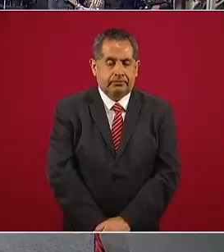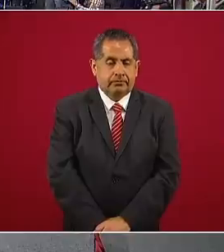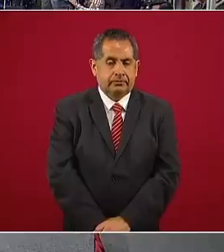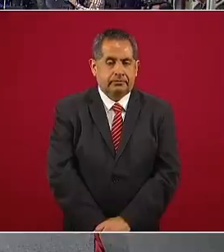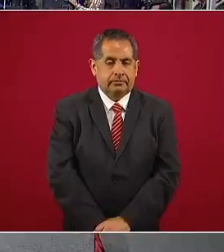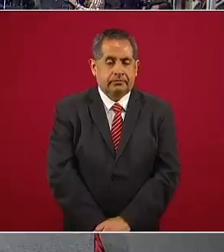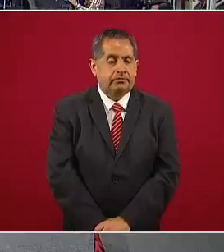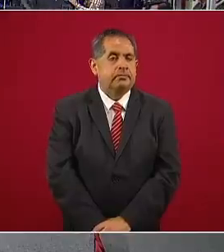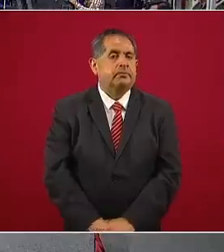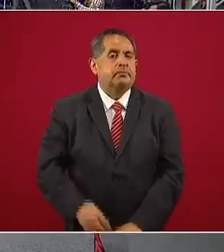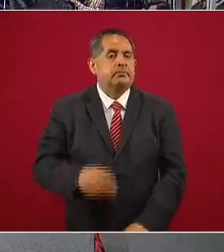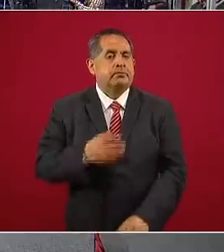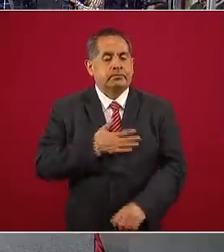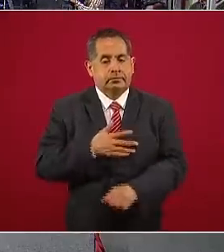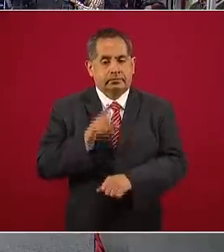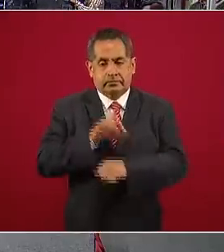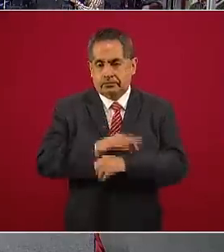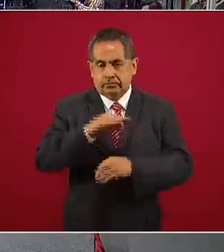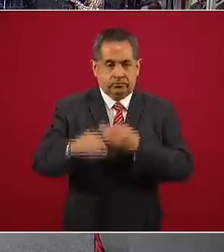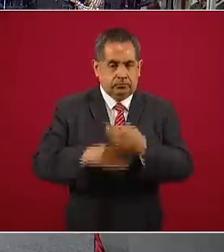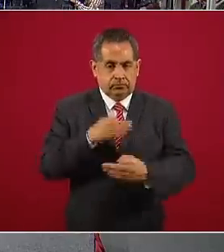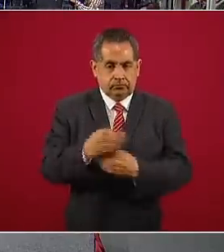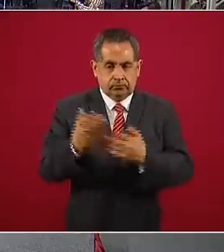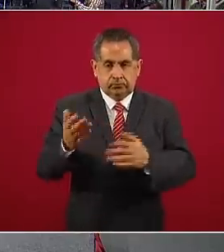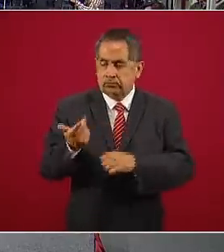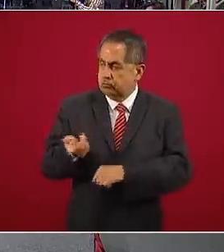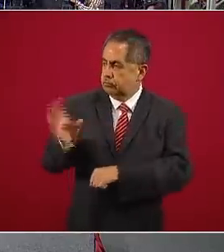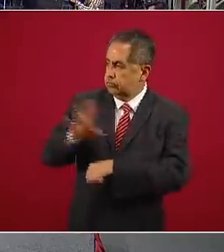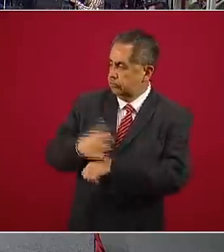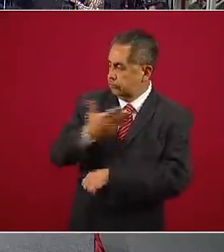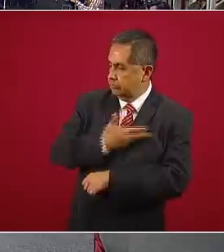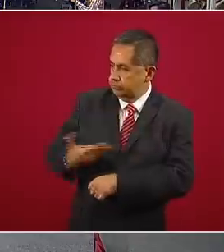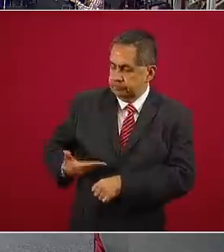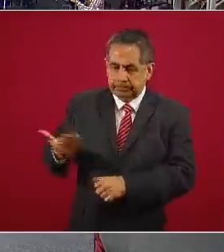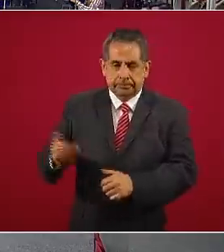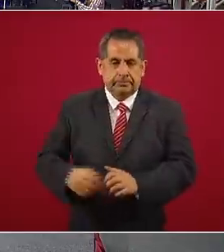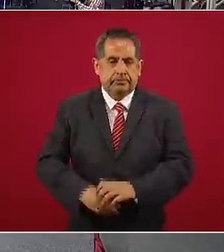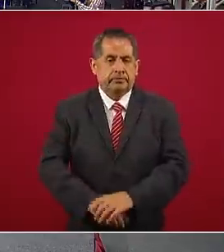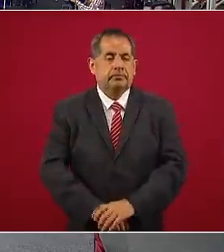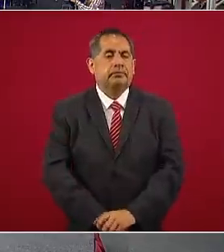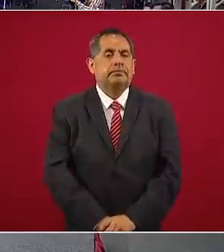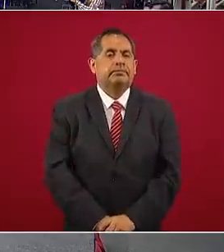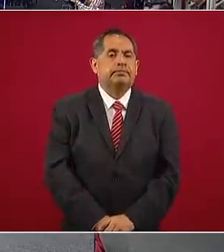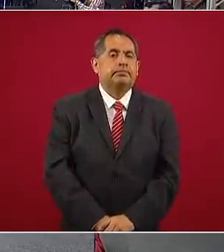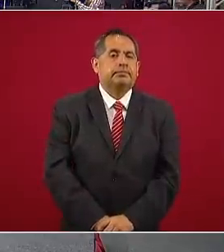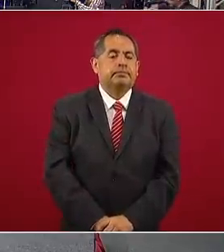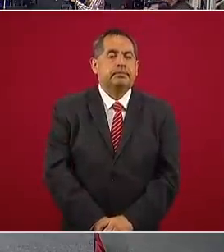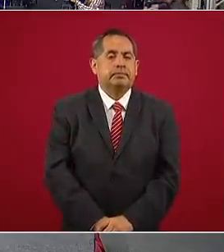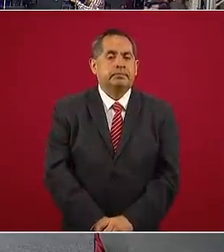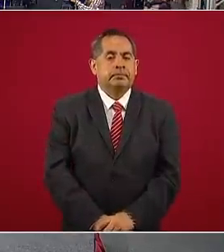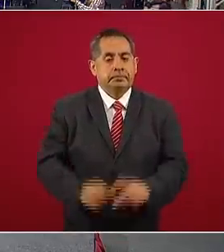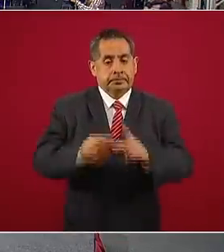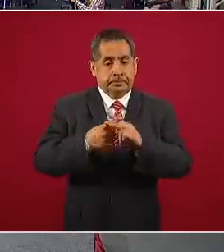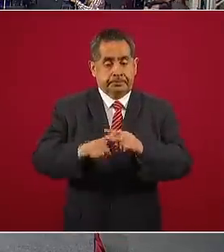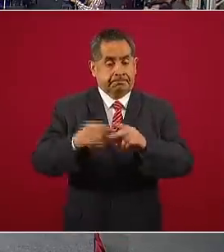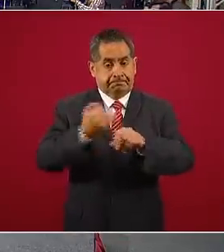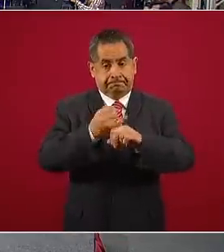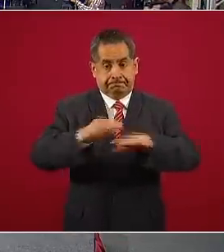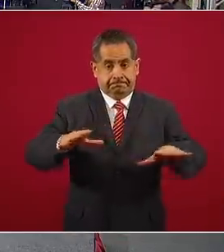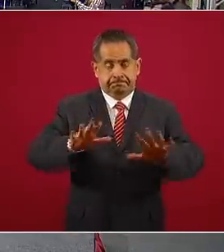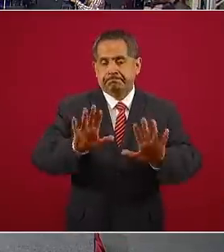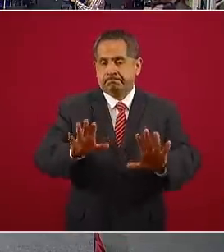muy buenos días muy buenos días a todos con su permiso acción presidente antes de iniciar con este informe quiero